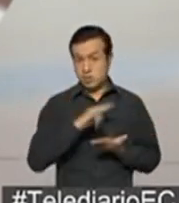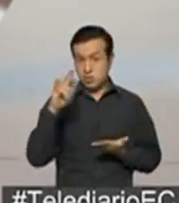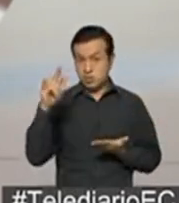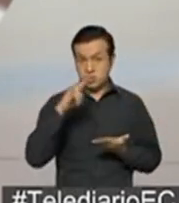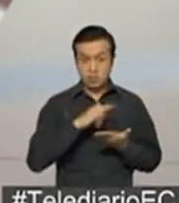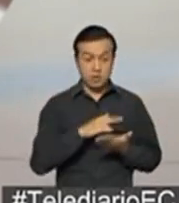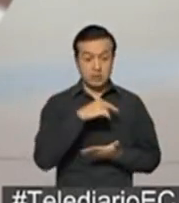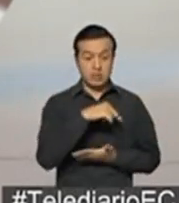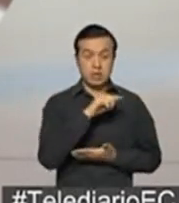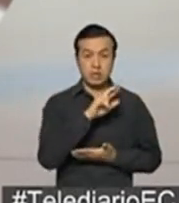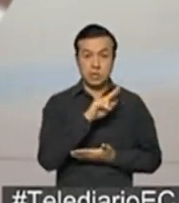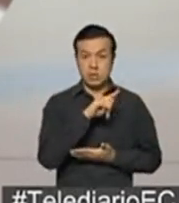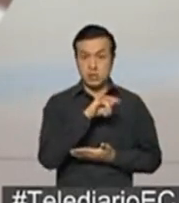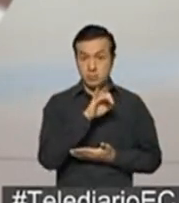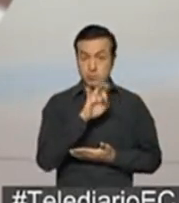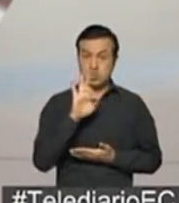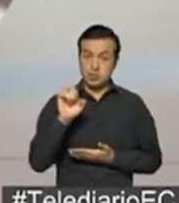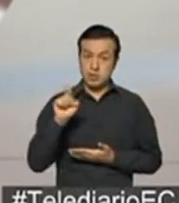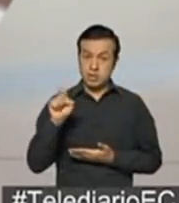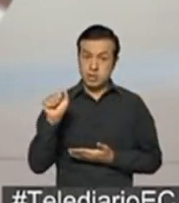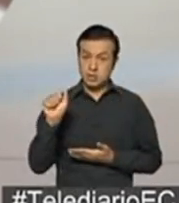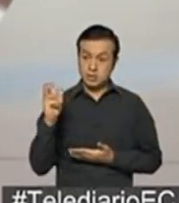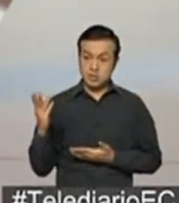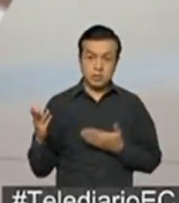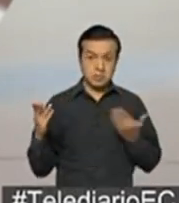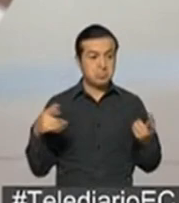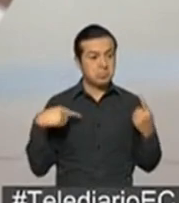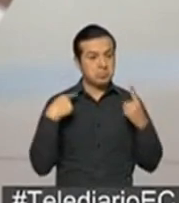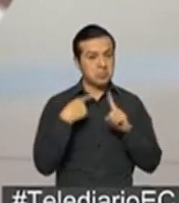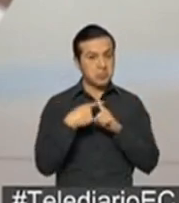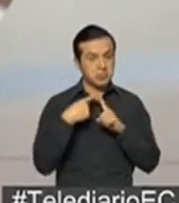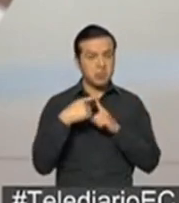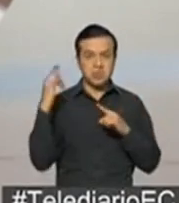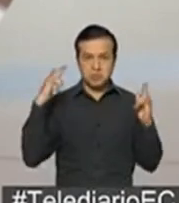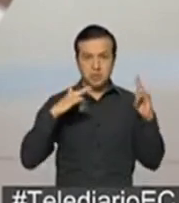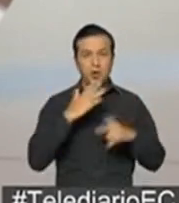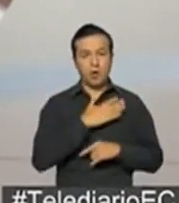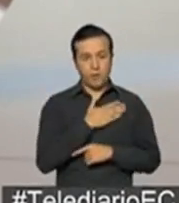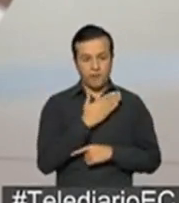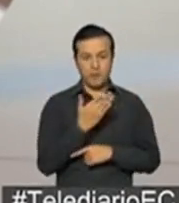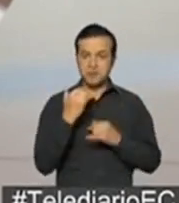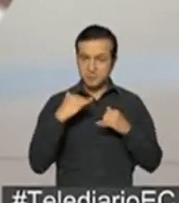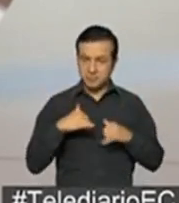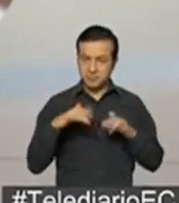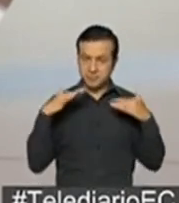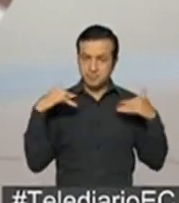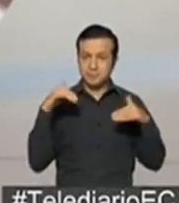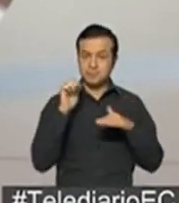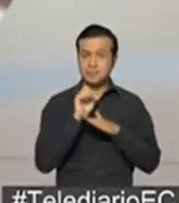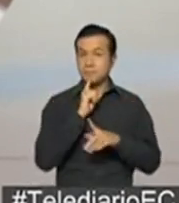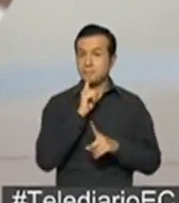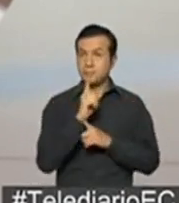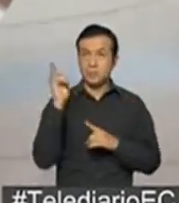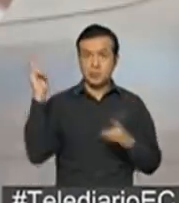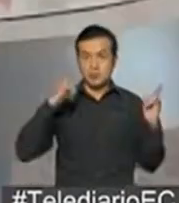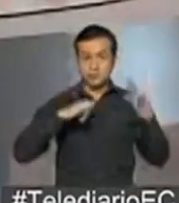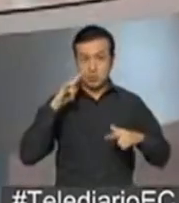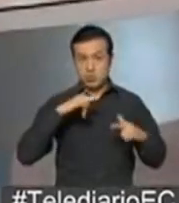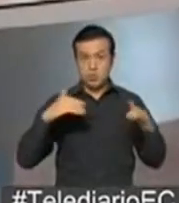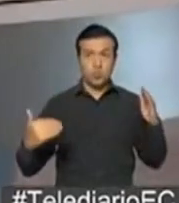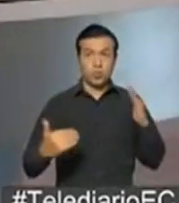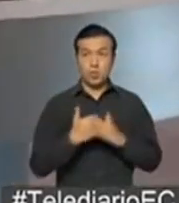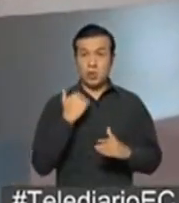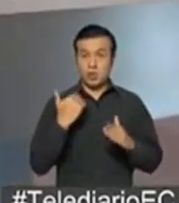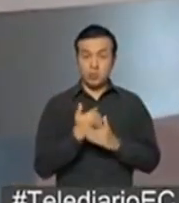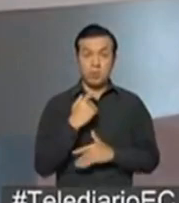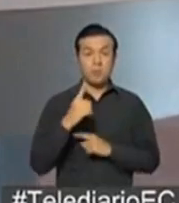y Taxa se han portado muy bien, así que las líneas aéreas siguen con confianza en este país, porque no solo que han venido nuevas, sino que las